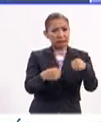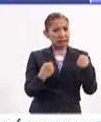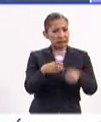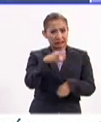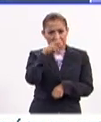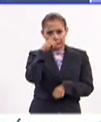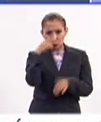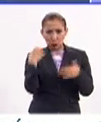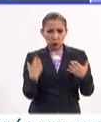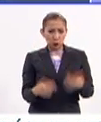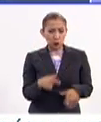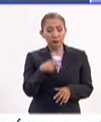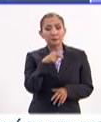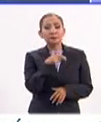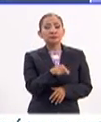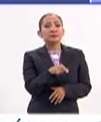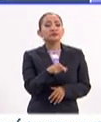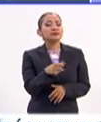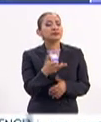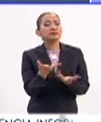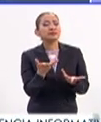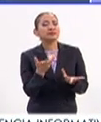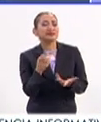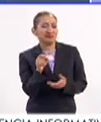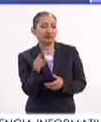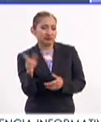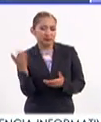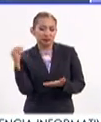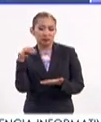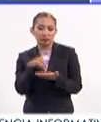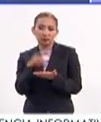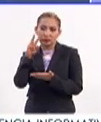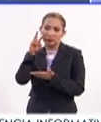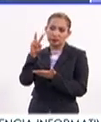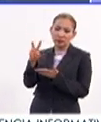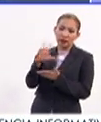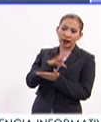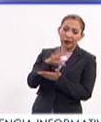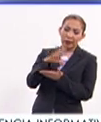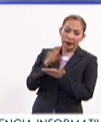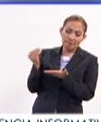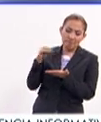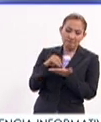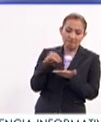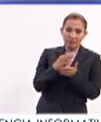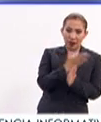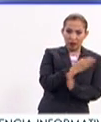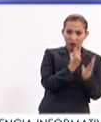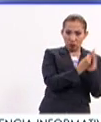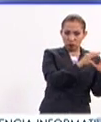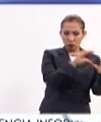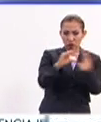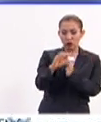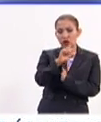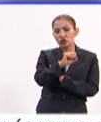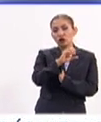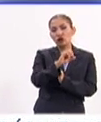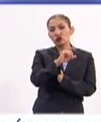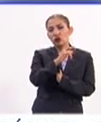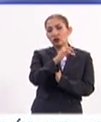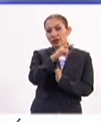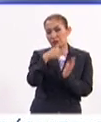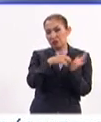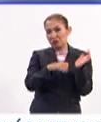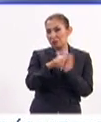fuertes y que forman parte de lo que ya había incluido en sus cursos de sociología de los años